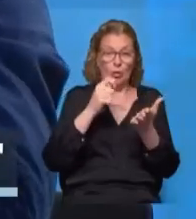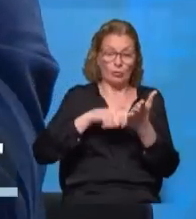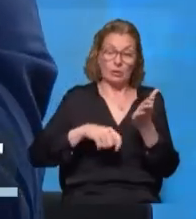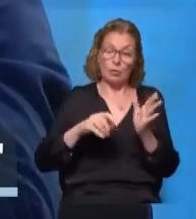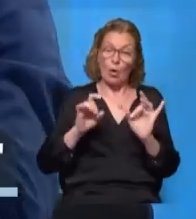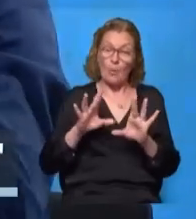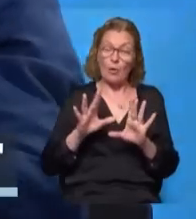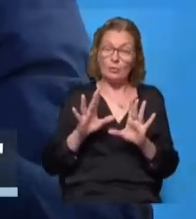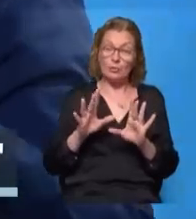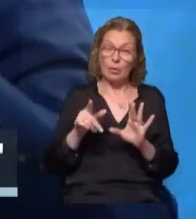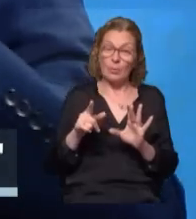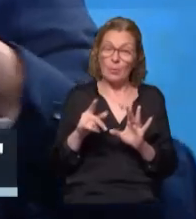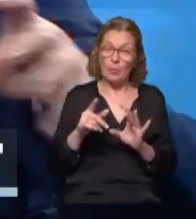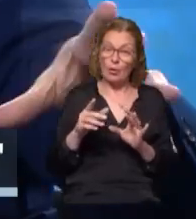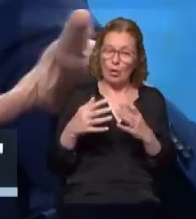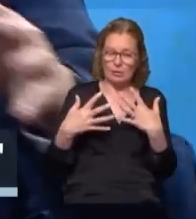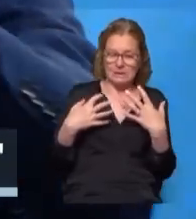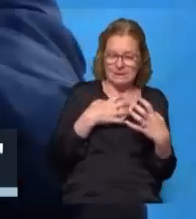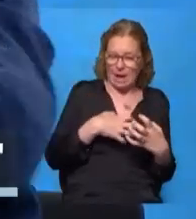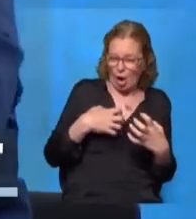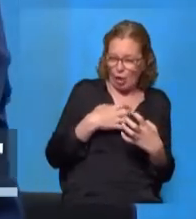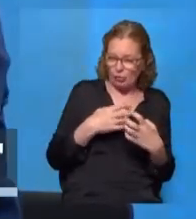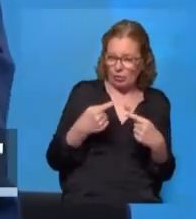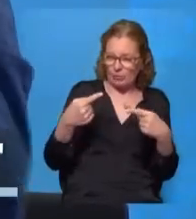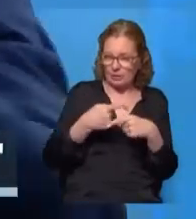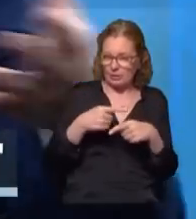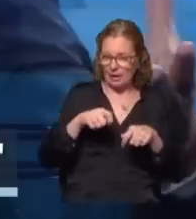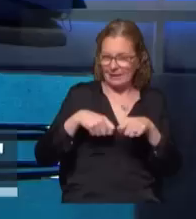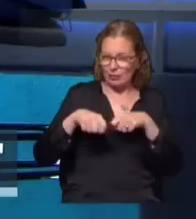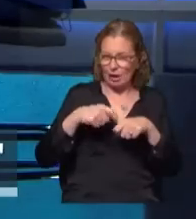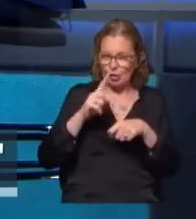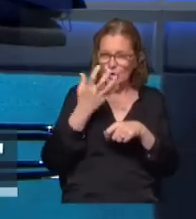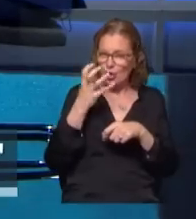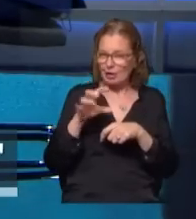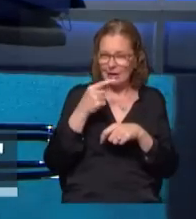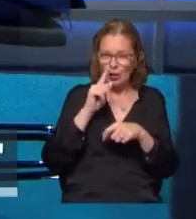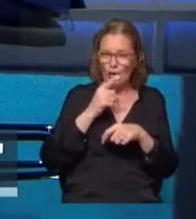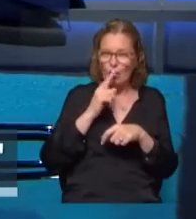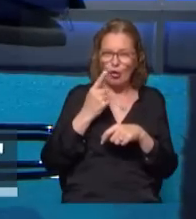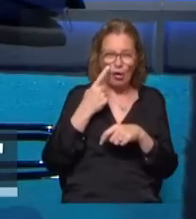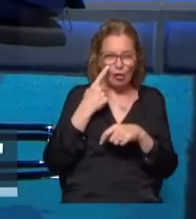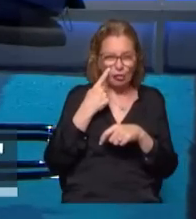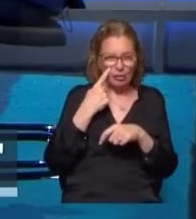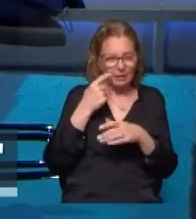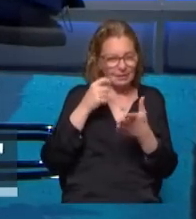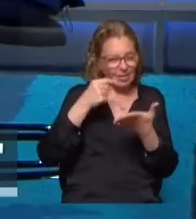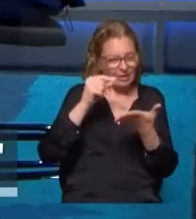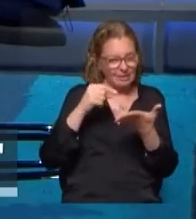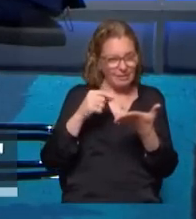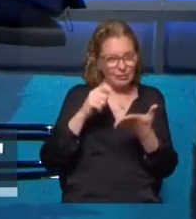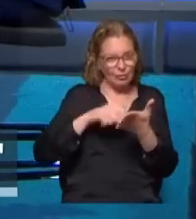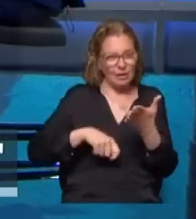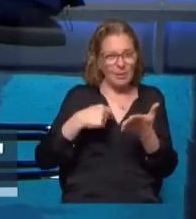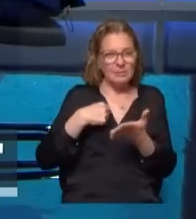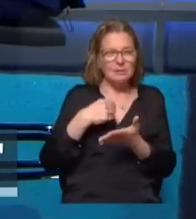más los gobernantes son como un poco celosos también a la hora de negociar les sirve que no se conozcan algunos detalles de los contratos cómo lo ves eso yo no a mí no